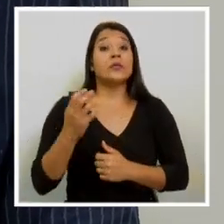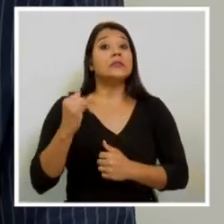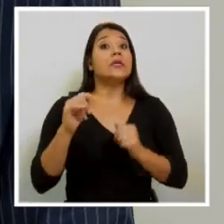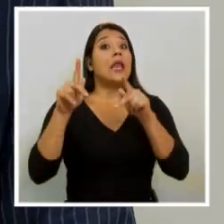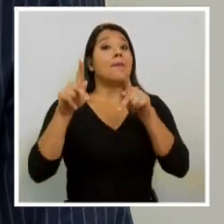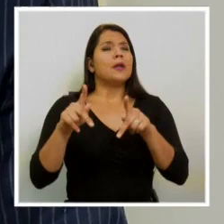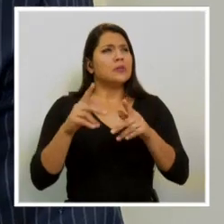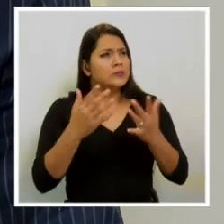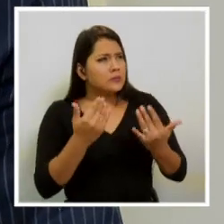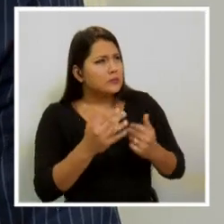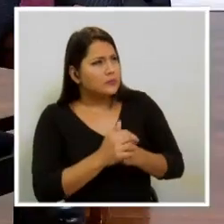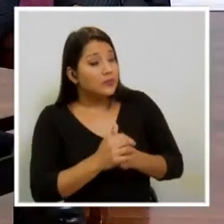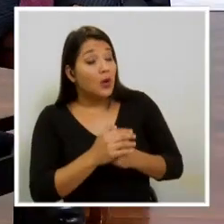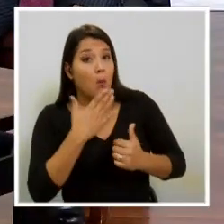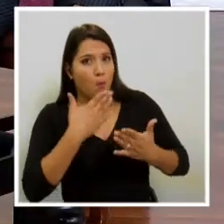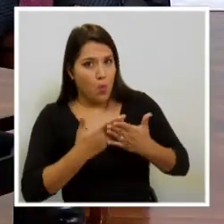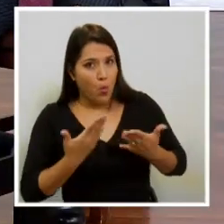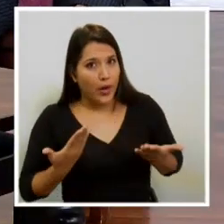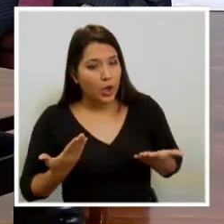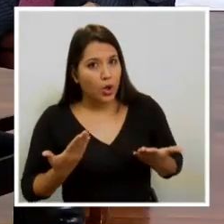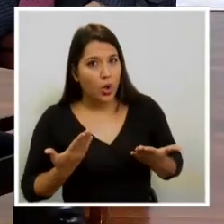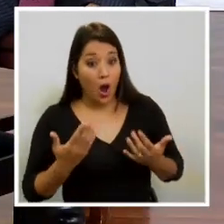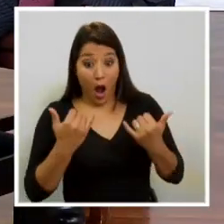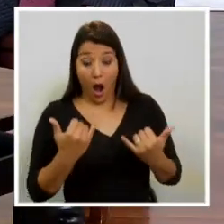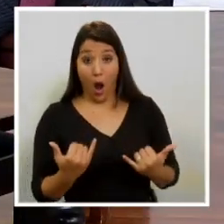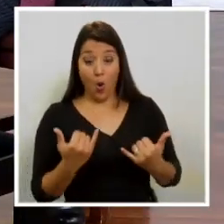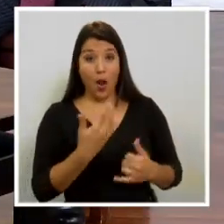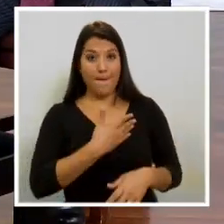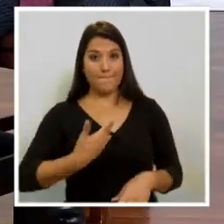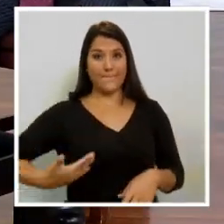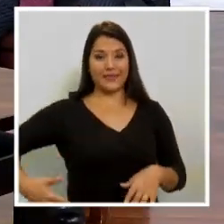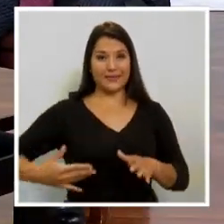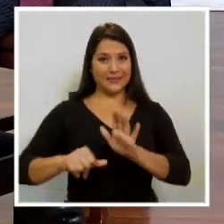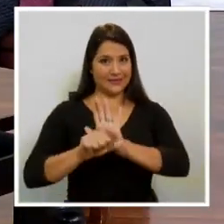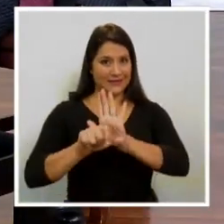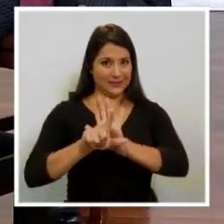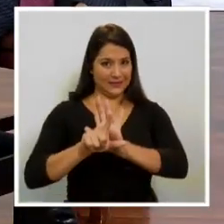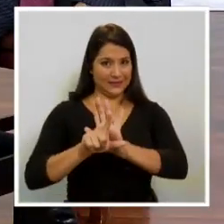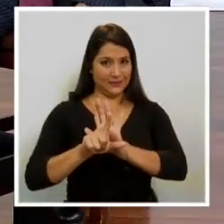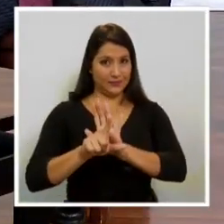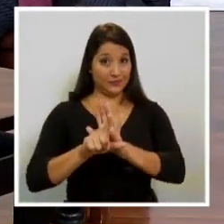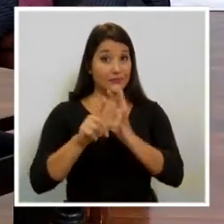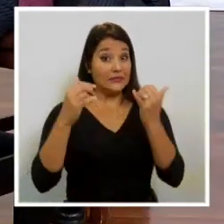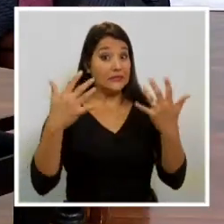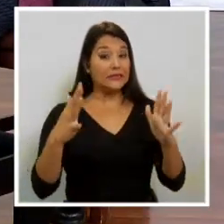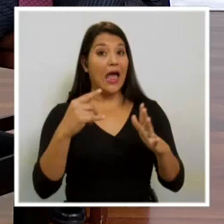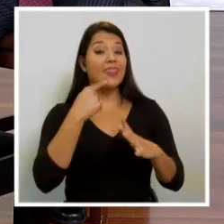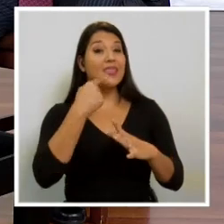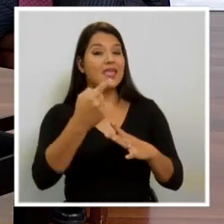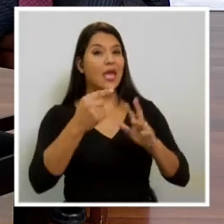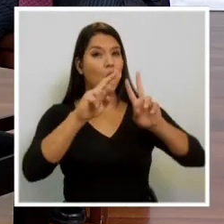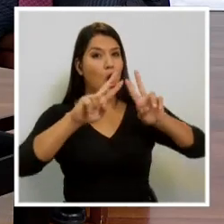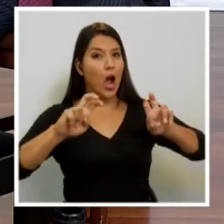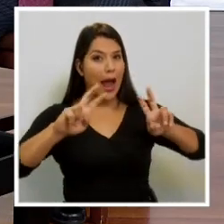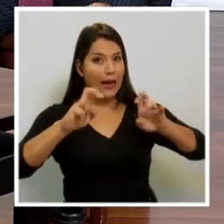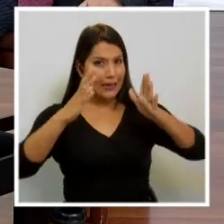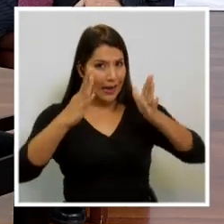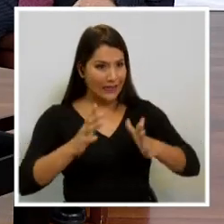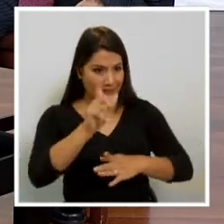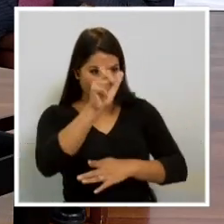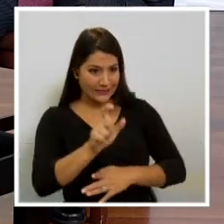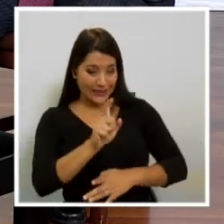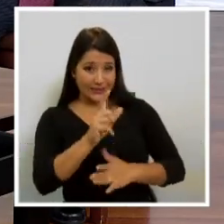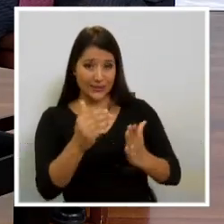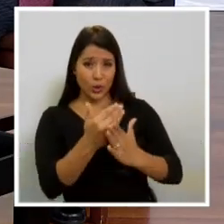de ¿sí? Hoy hay un presidente de la Asamblea ahora lo decían los analistas, con la vitrina